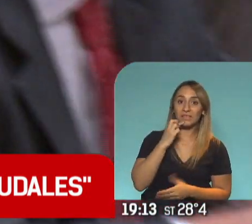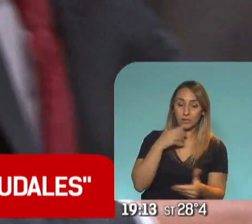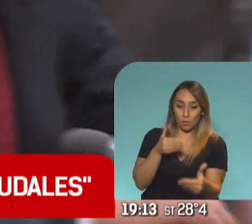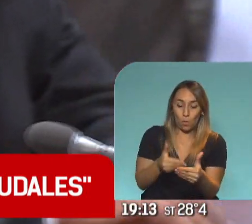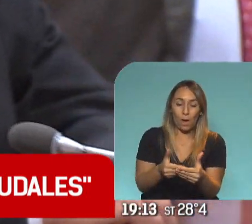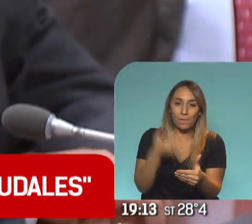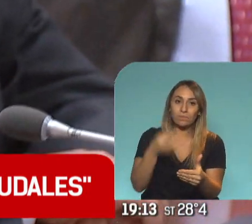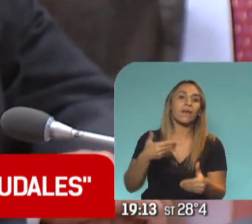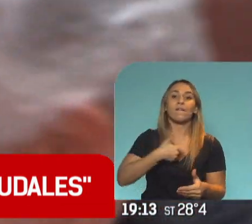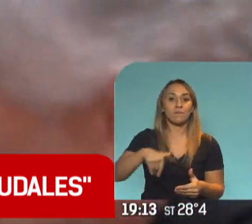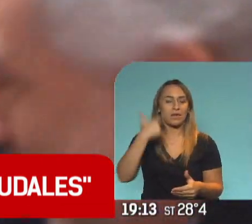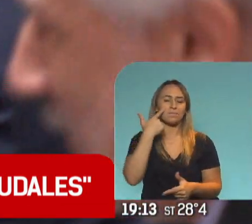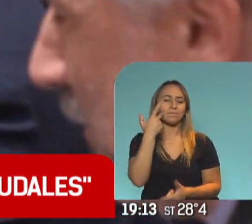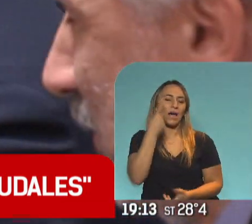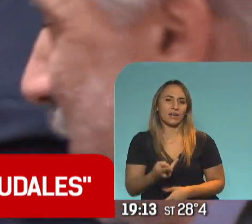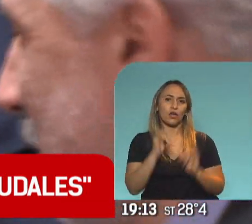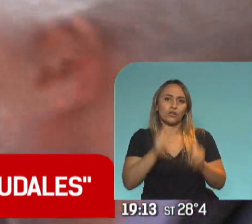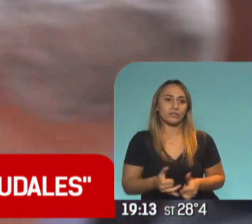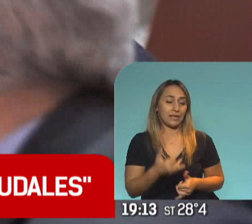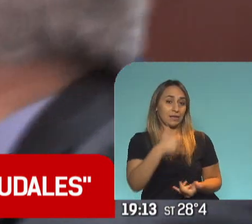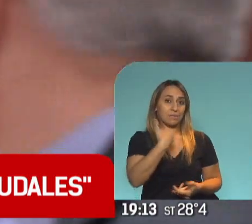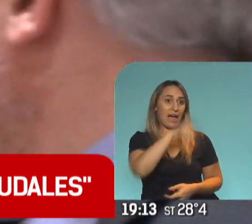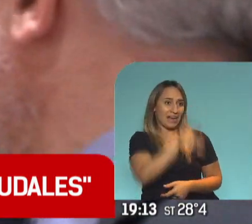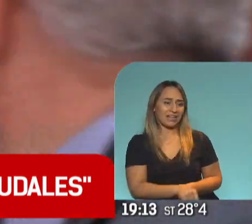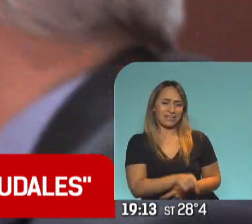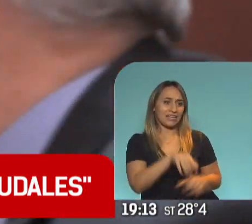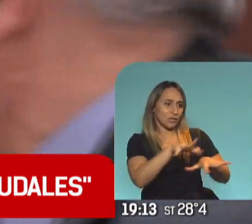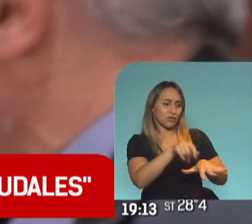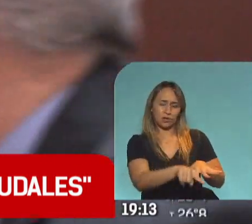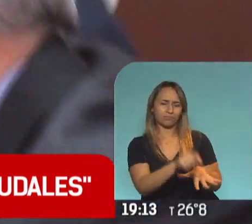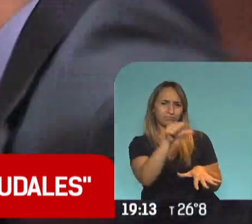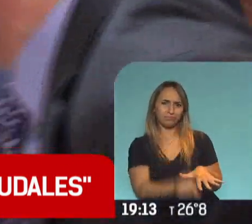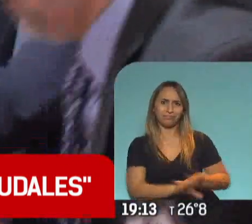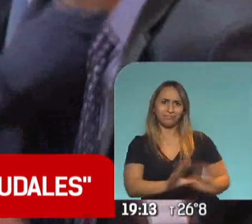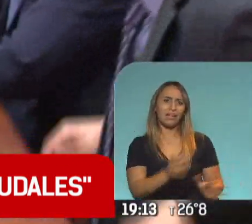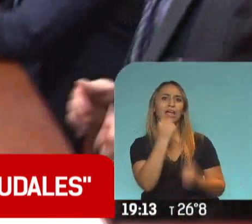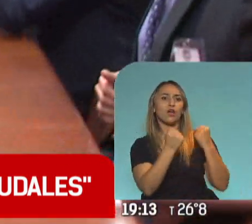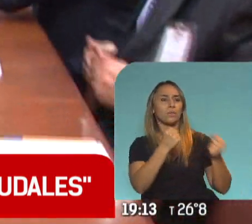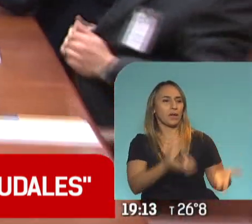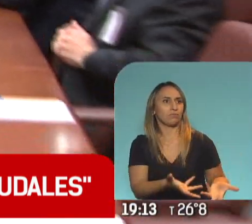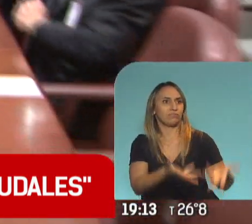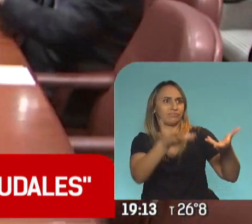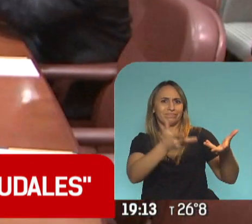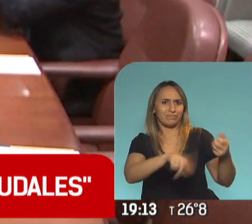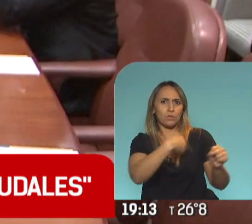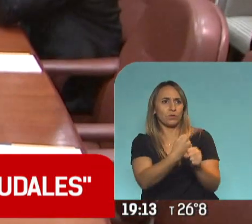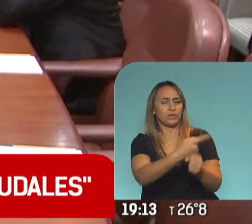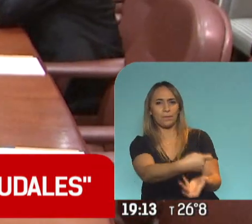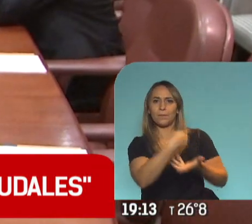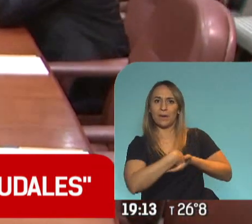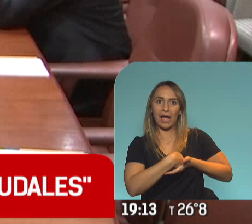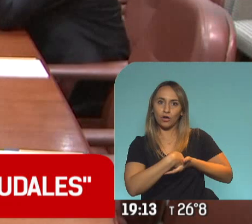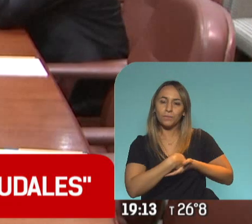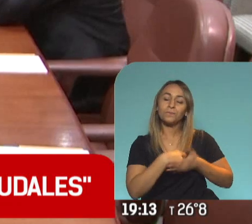el Fondo Monetario lo admite. Dice, el país no está en condiciones, es poco sustentable el pago de esta deuda. Y ya a principios